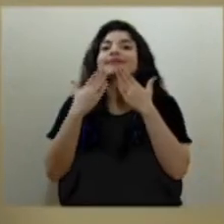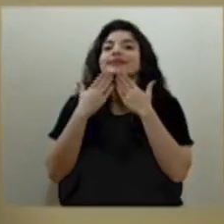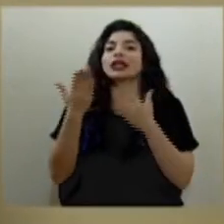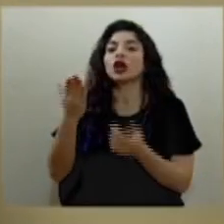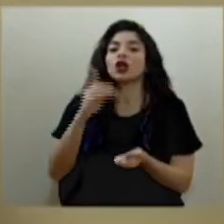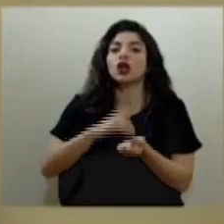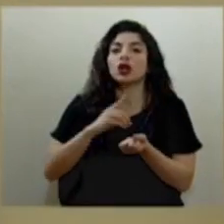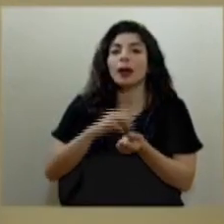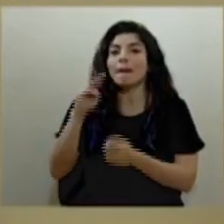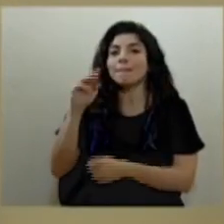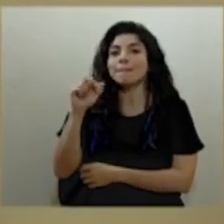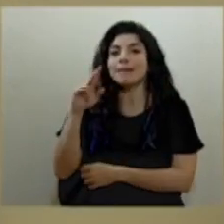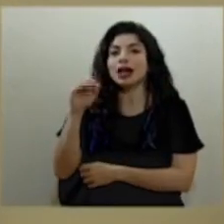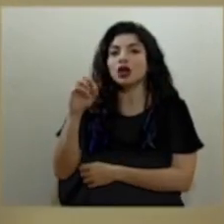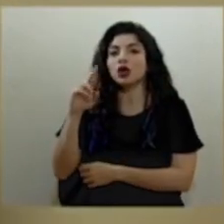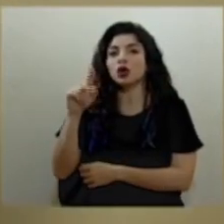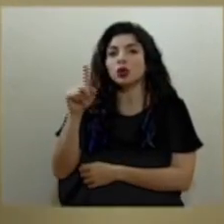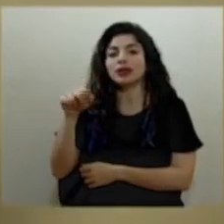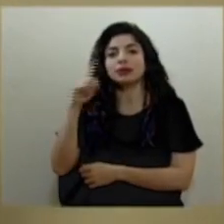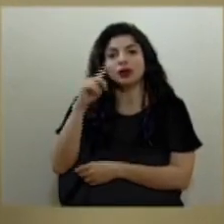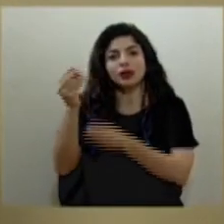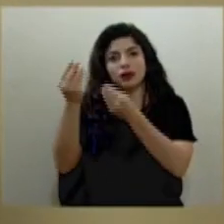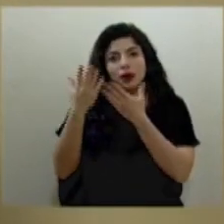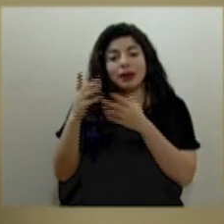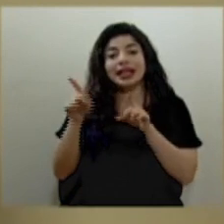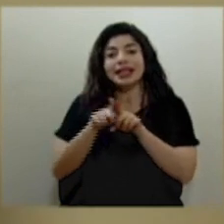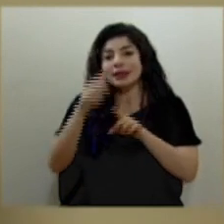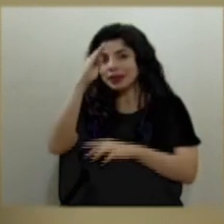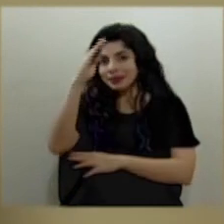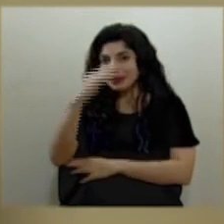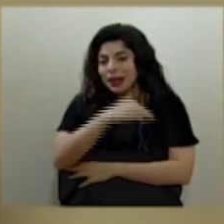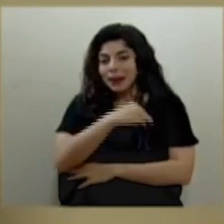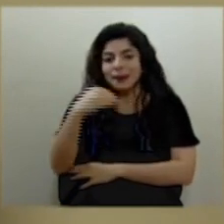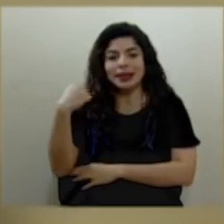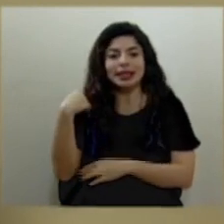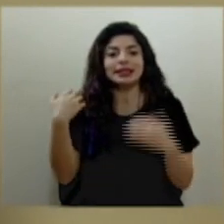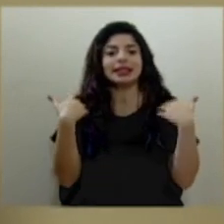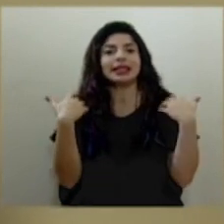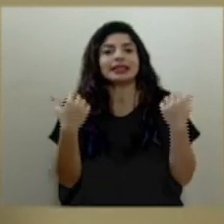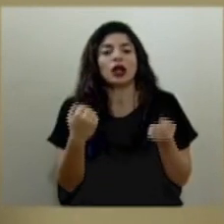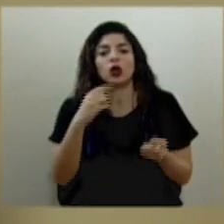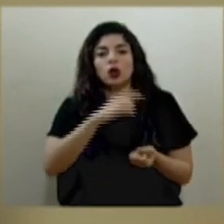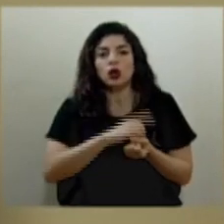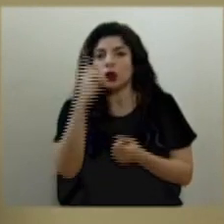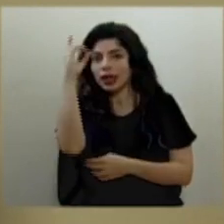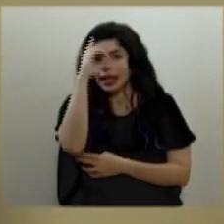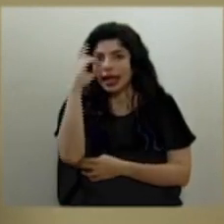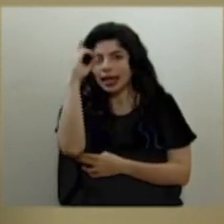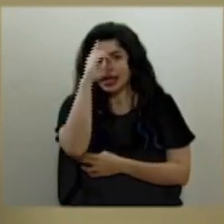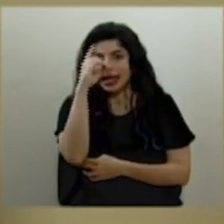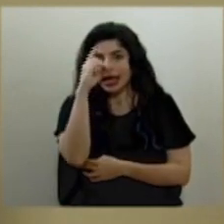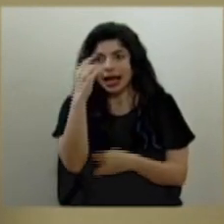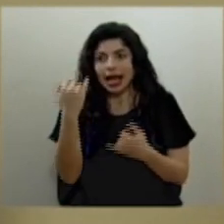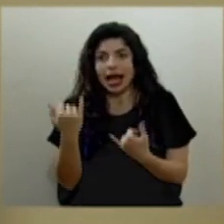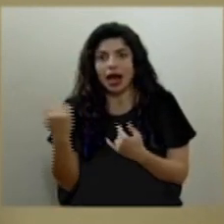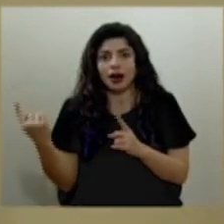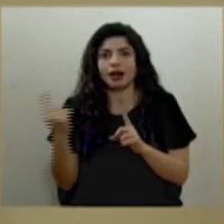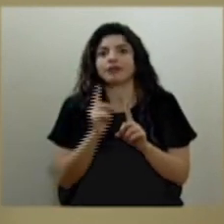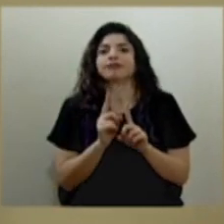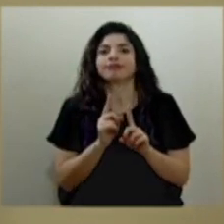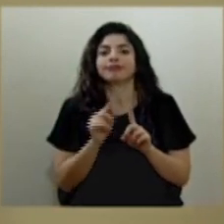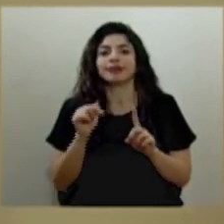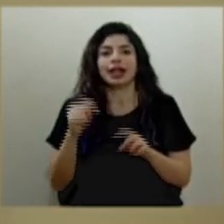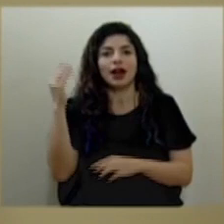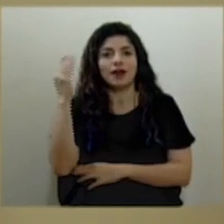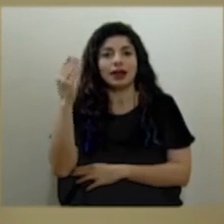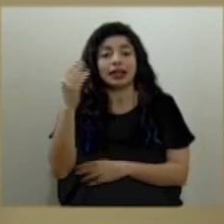Agradecemos al doctor Mario Ruiz por el detalle brindado y también saludamos al ministro de Salud, el doctor Daniel Salas, quien se ha incorporado a esta